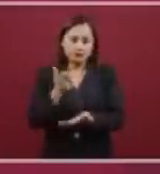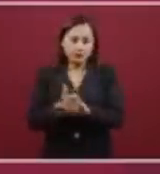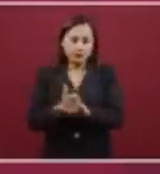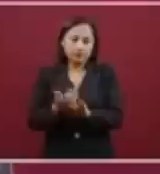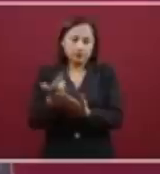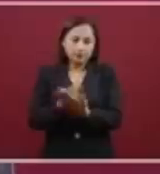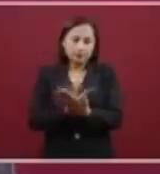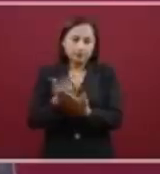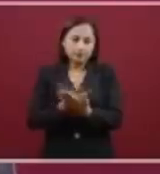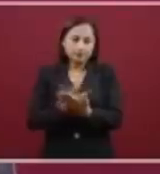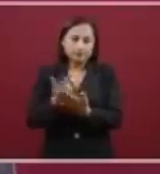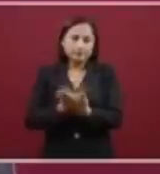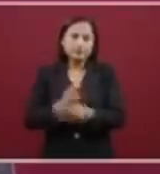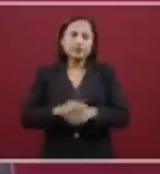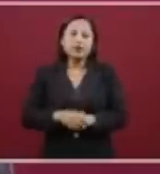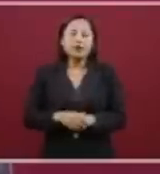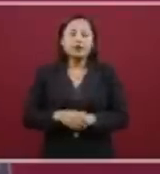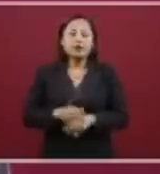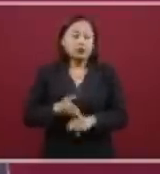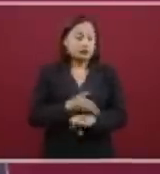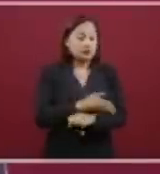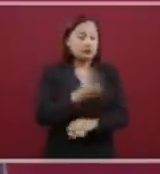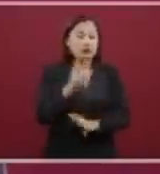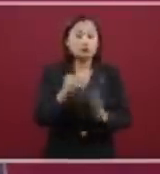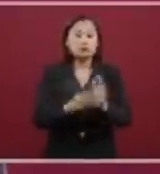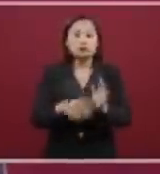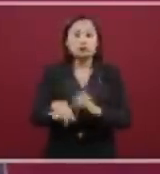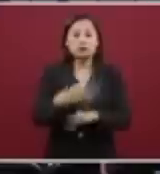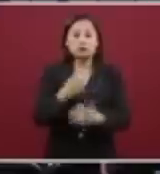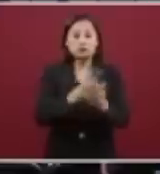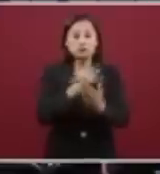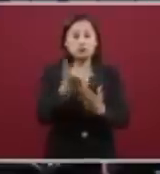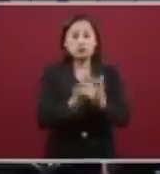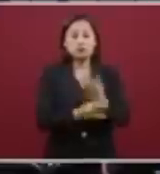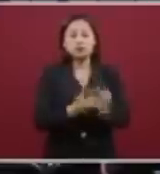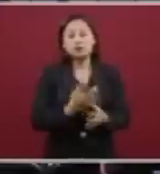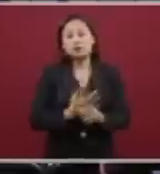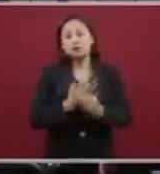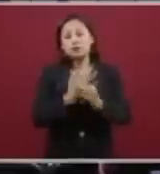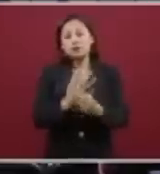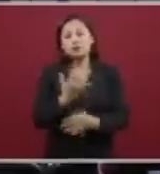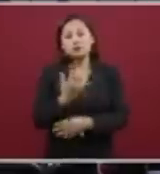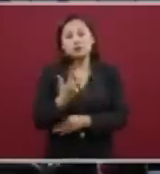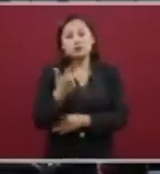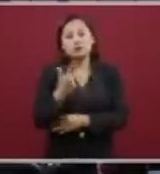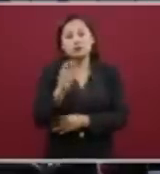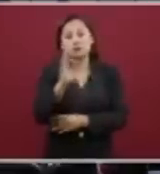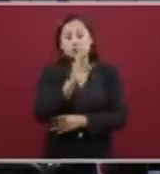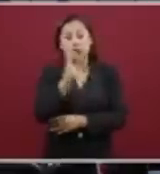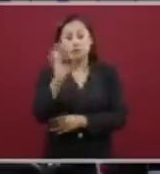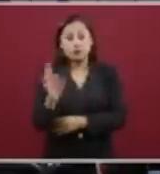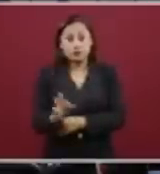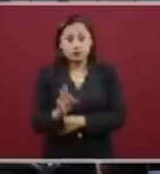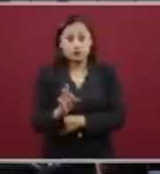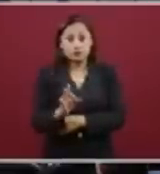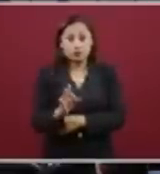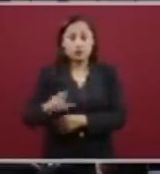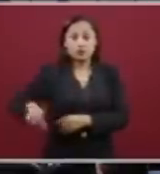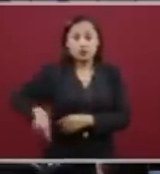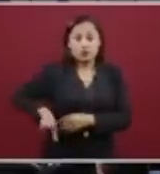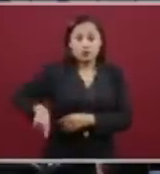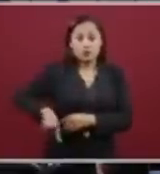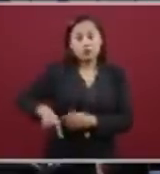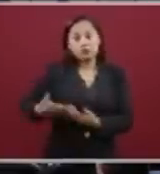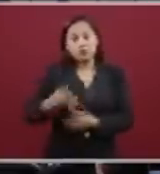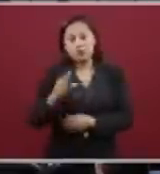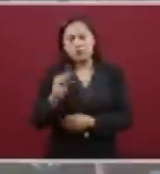de fondeo del proyecto de 2014 se consideraba que el 58 por ciento de los recursos serían públicos 98 mil millones